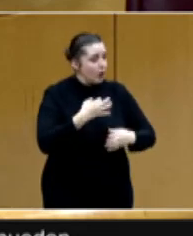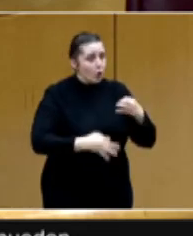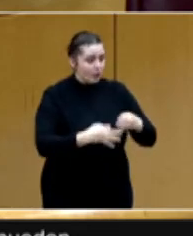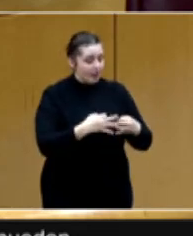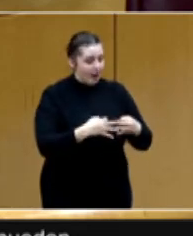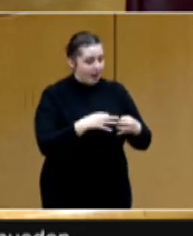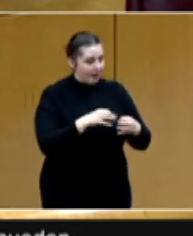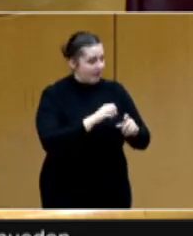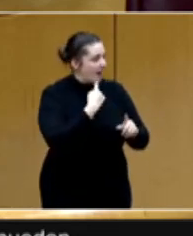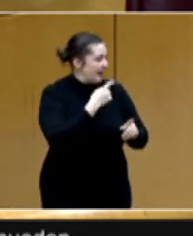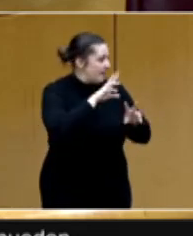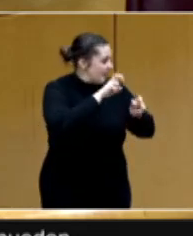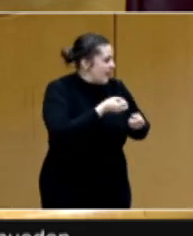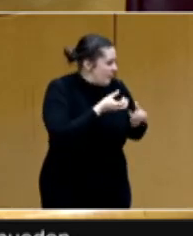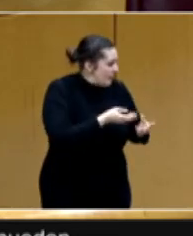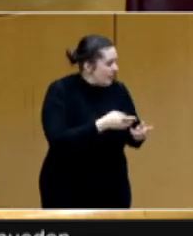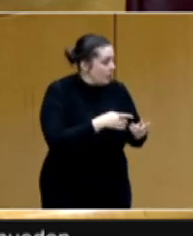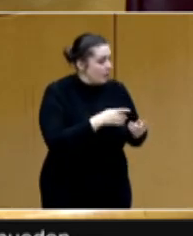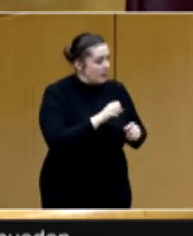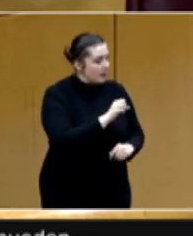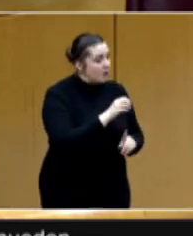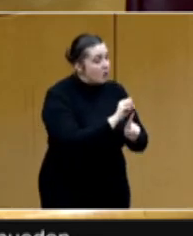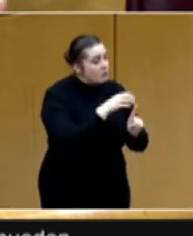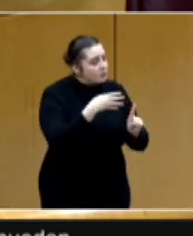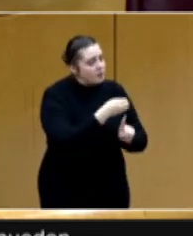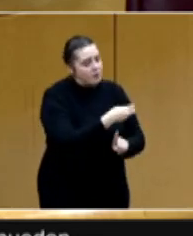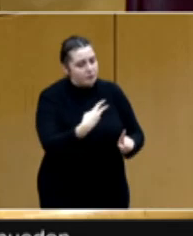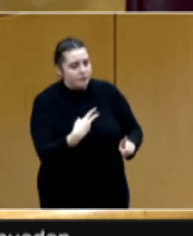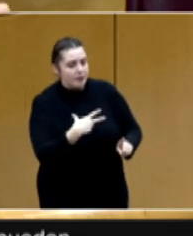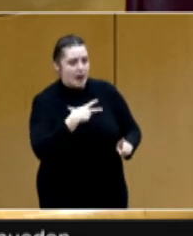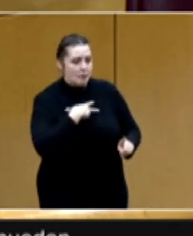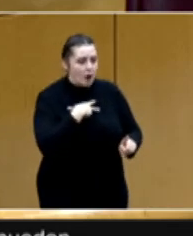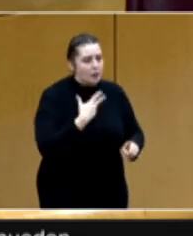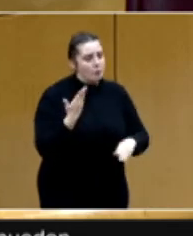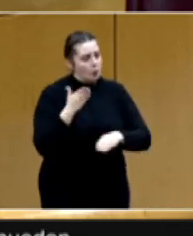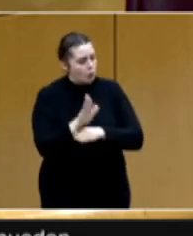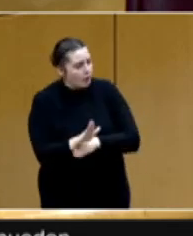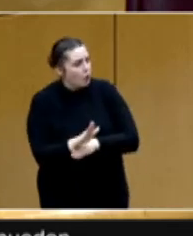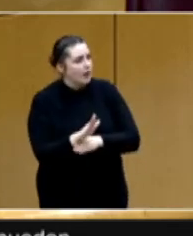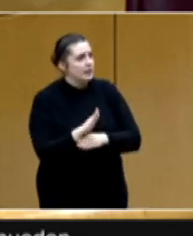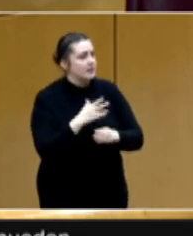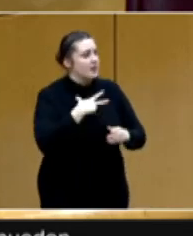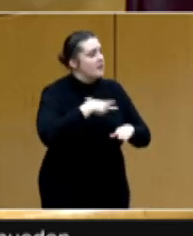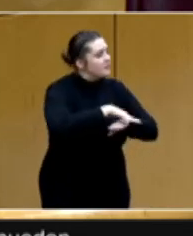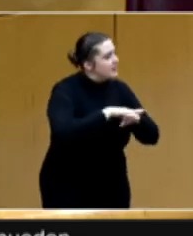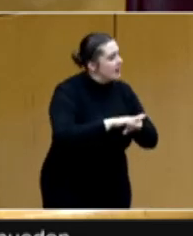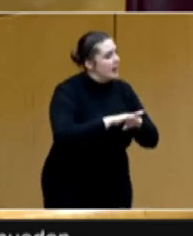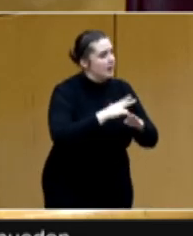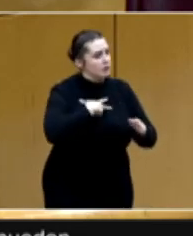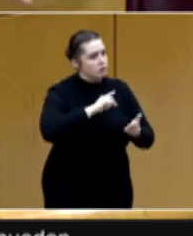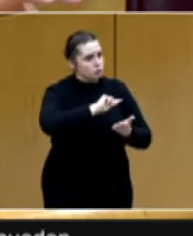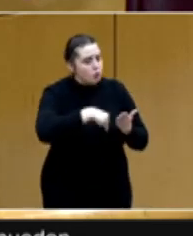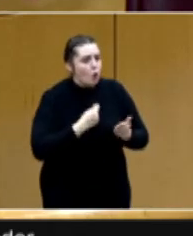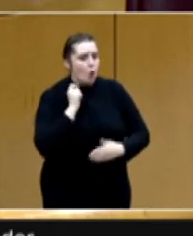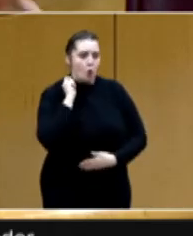el resultado de la Unión de abogados procuradores notarios registradores Fiscales jueces